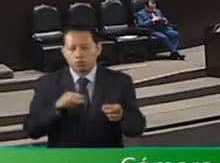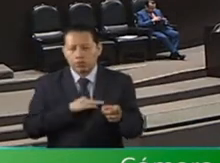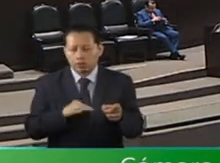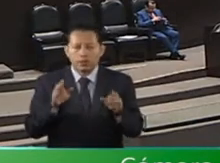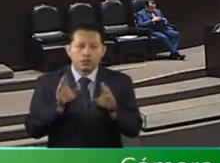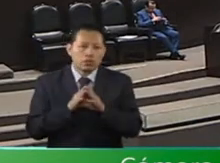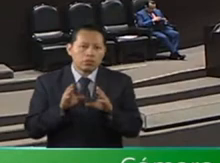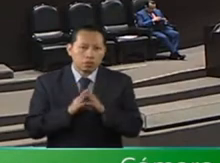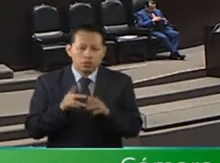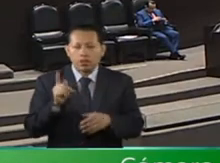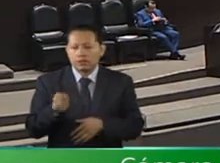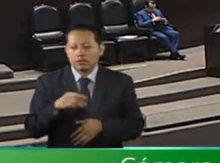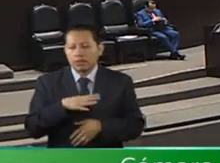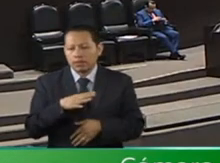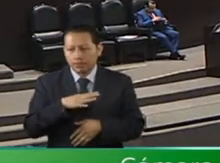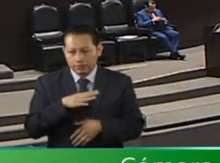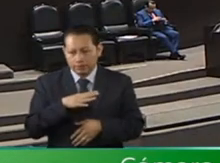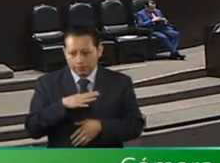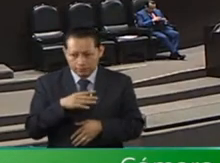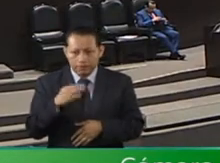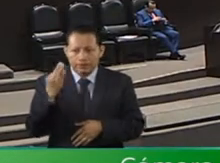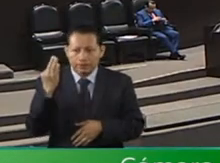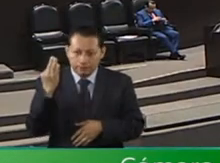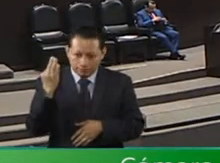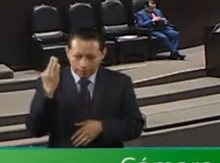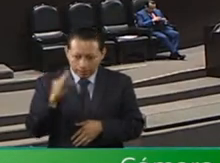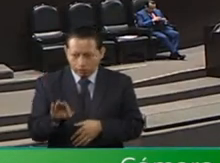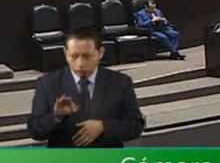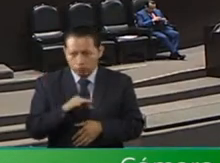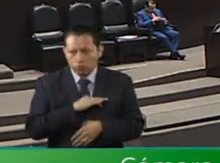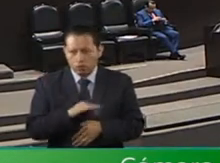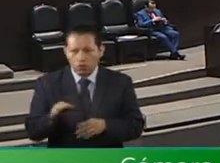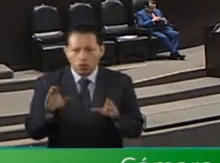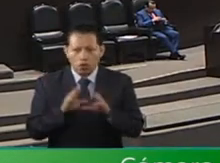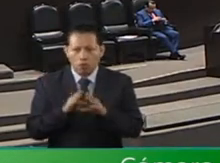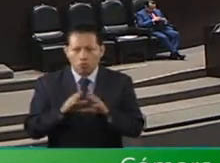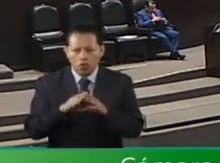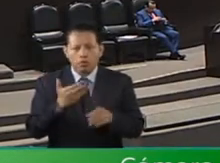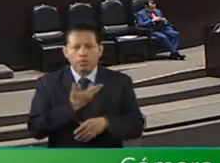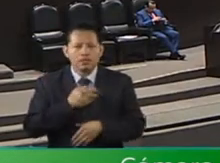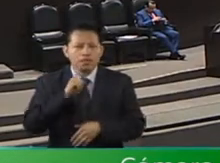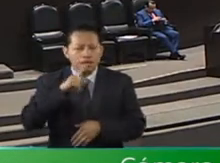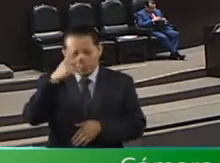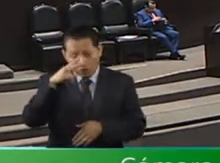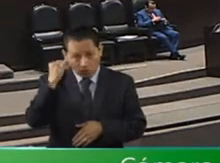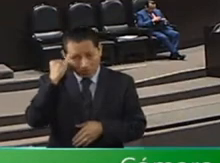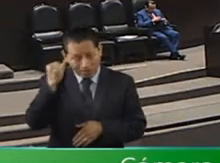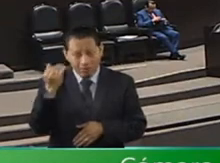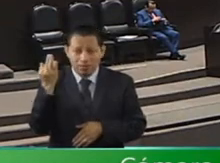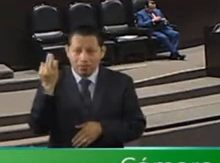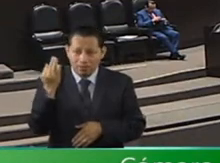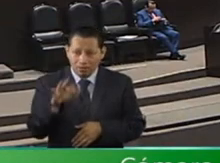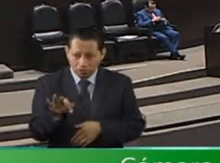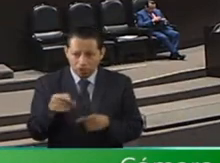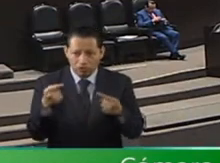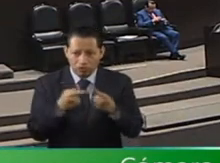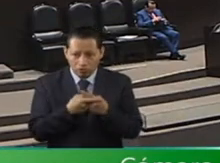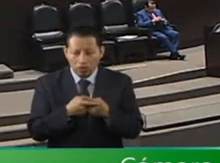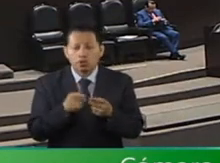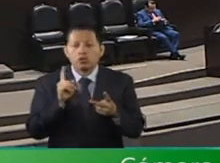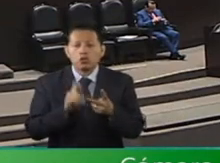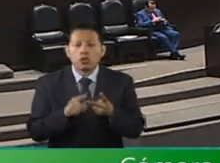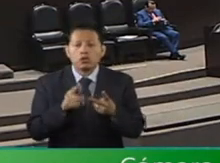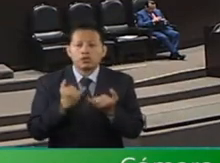estaríamos traicionando no solo los ideales de la presidenta de México sino también el